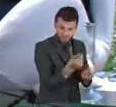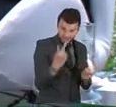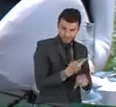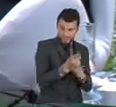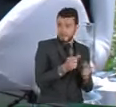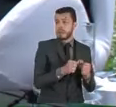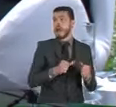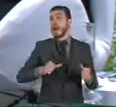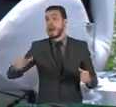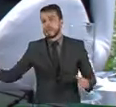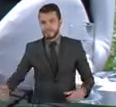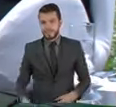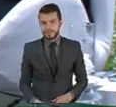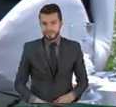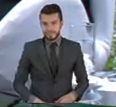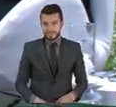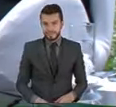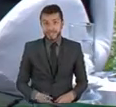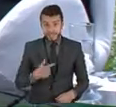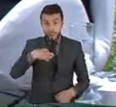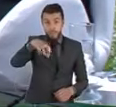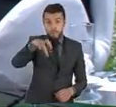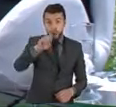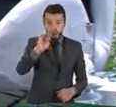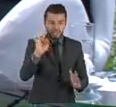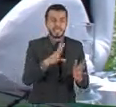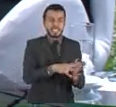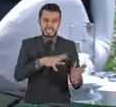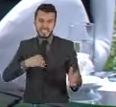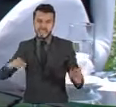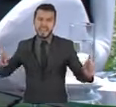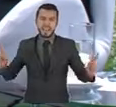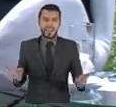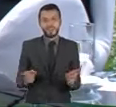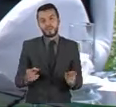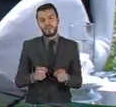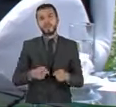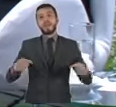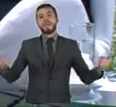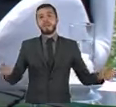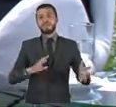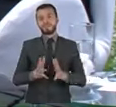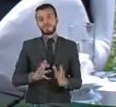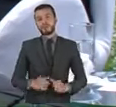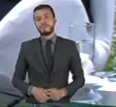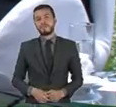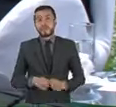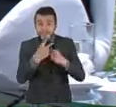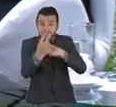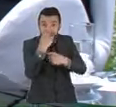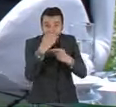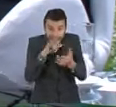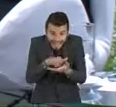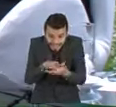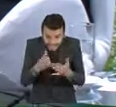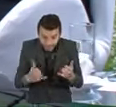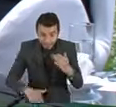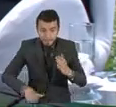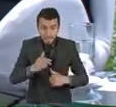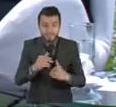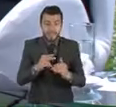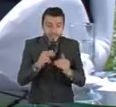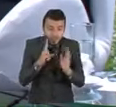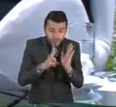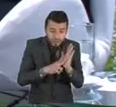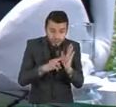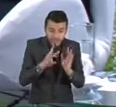No les voy a contar todo el POT porque no me quiero extender demasiado, pero esa es nuestra gran herramienta. Nuestra gran herramienta de aquí al 2038,